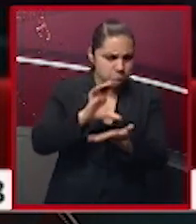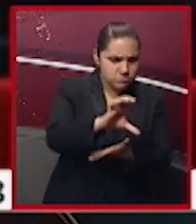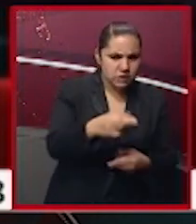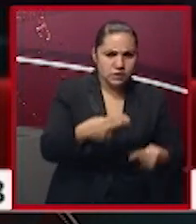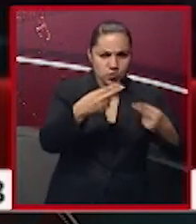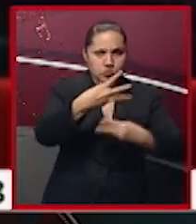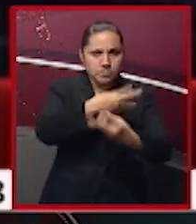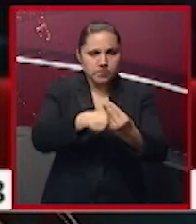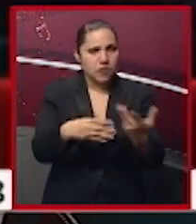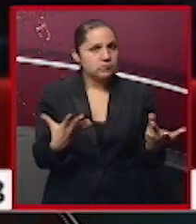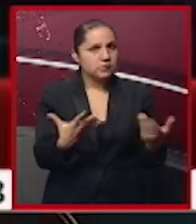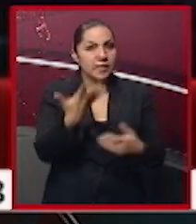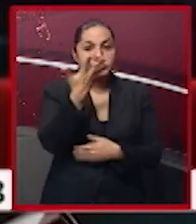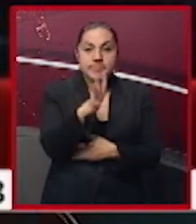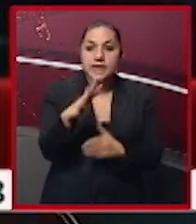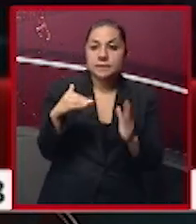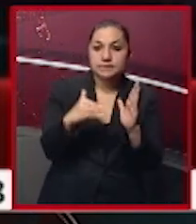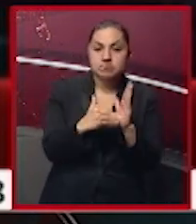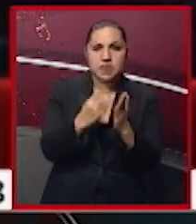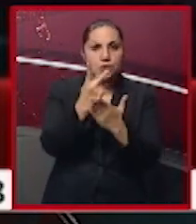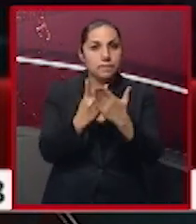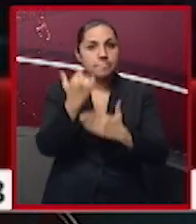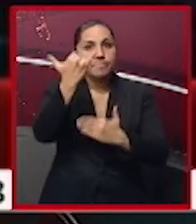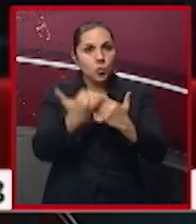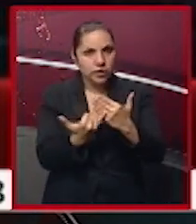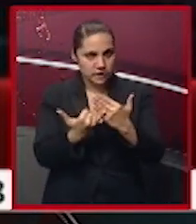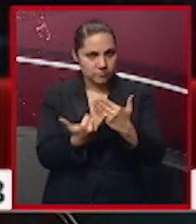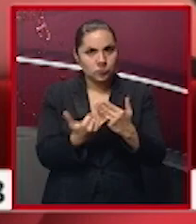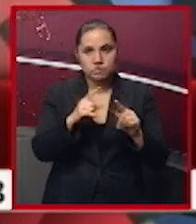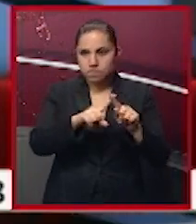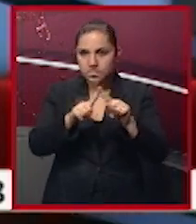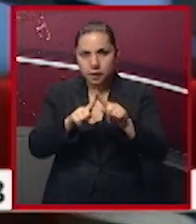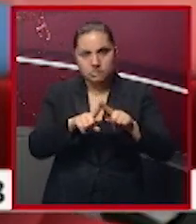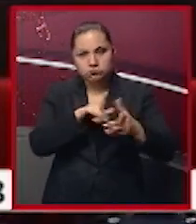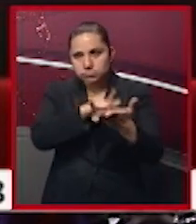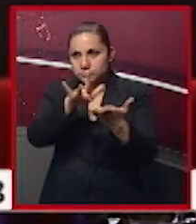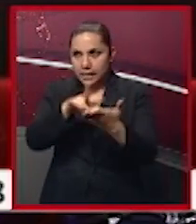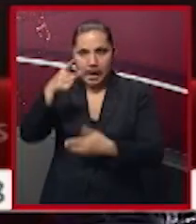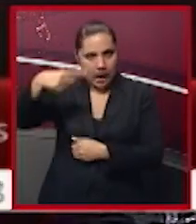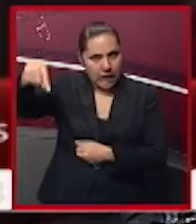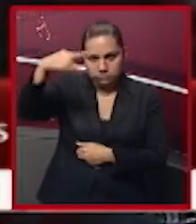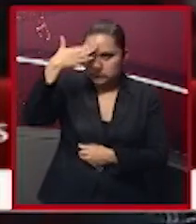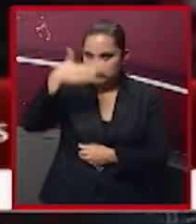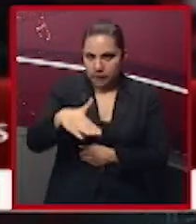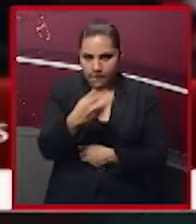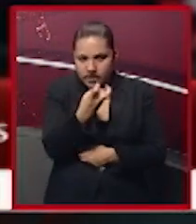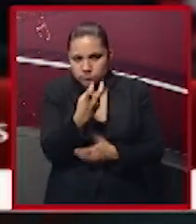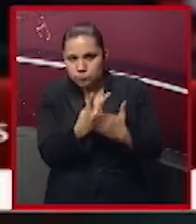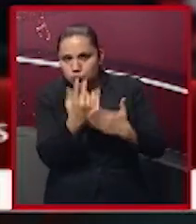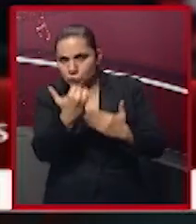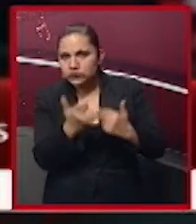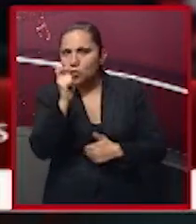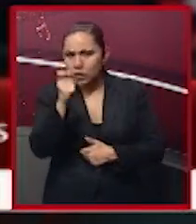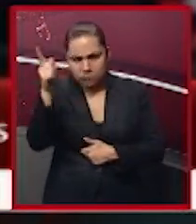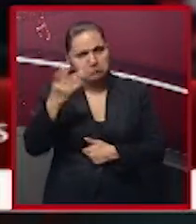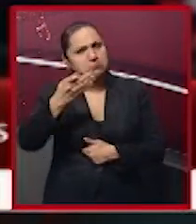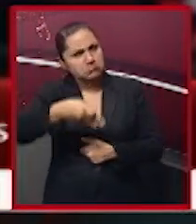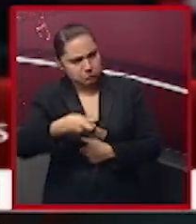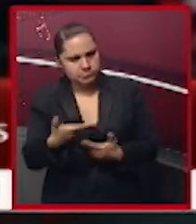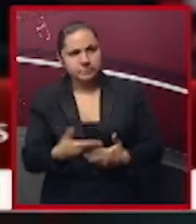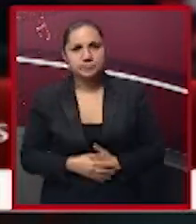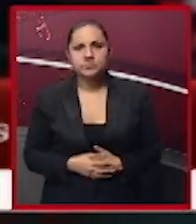apoya más de 10,000 proyectos que ellos mismos validan. Y coincidimos que en el tema